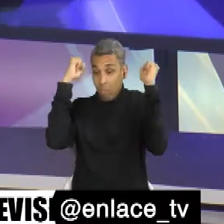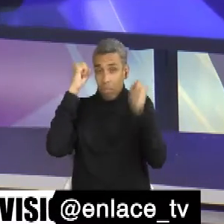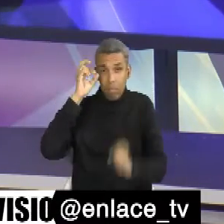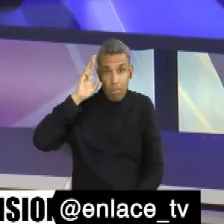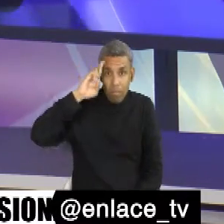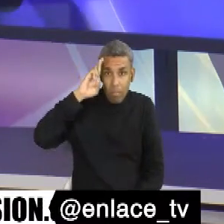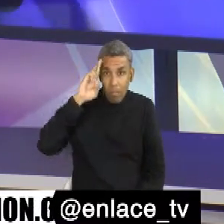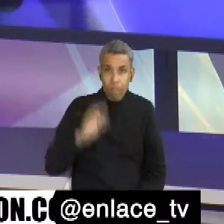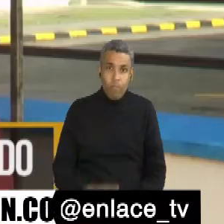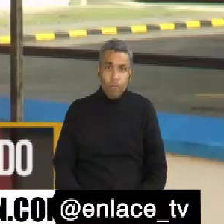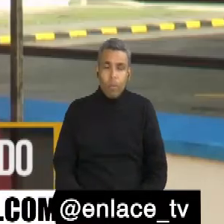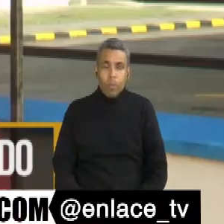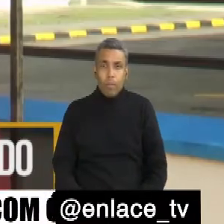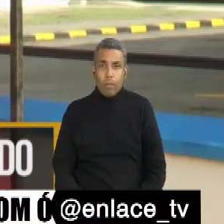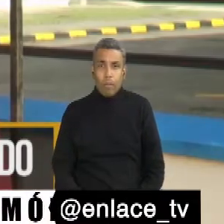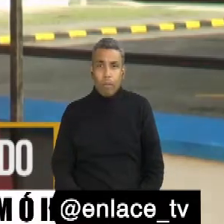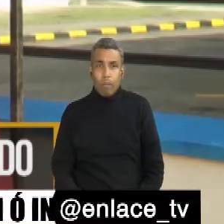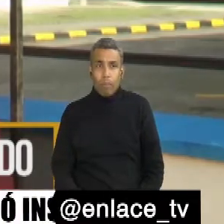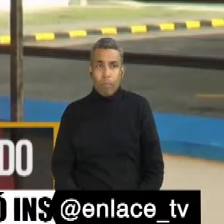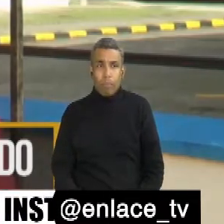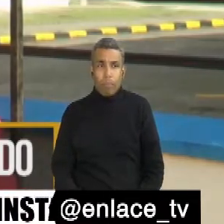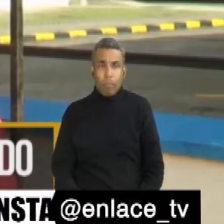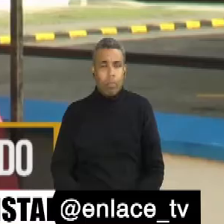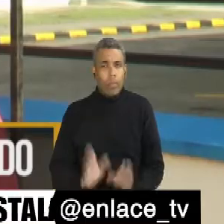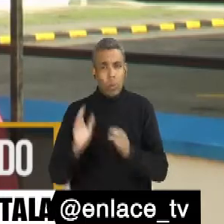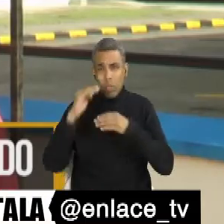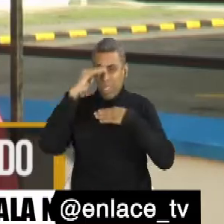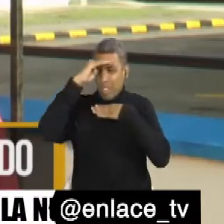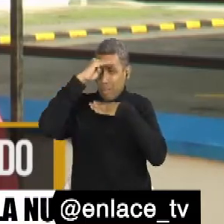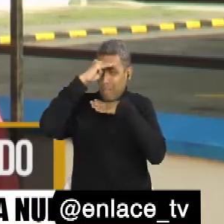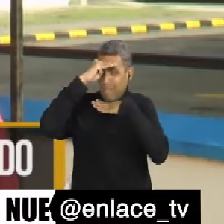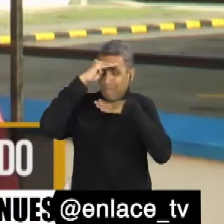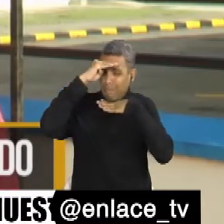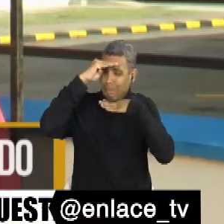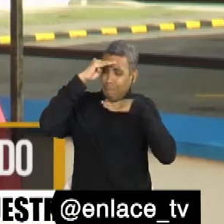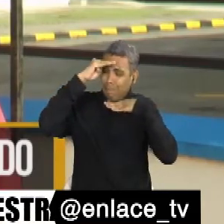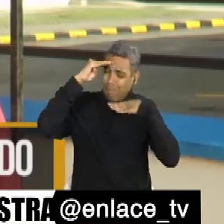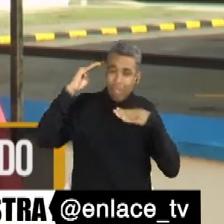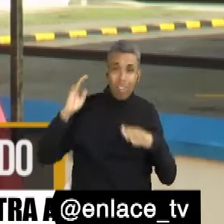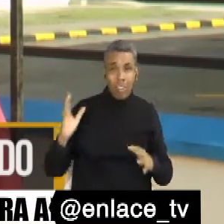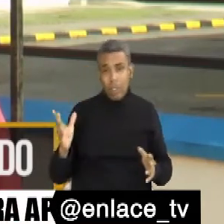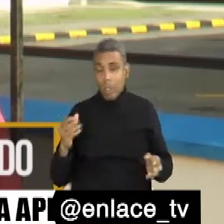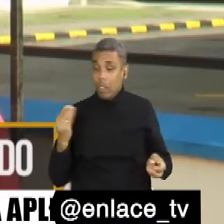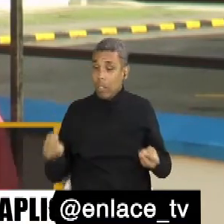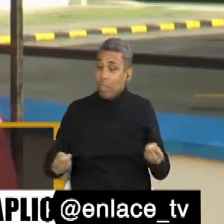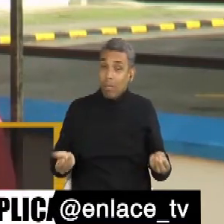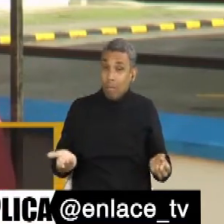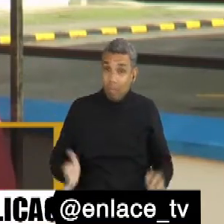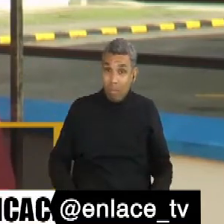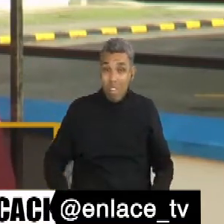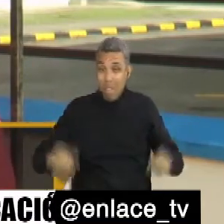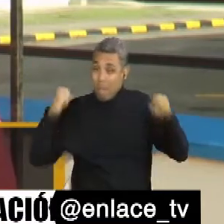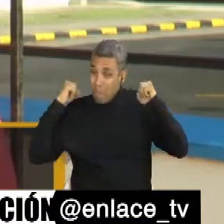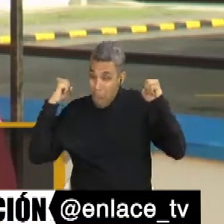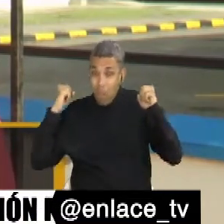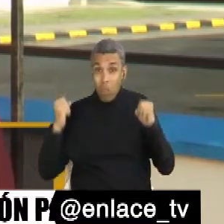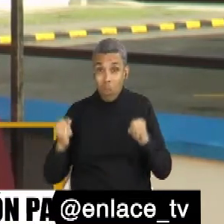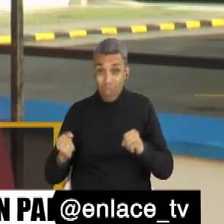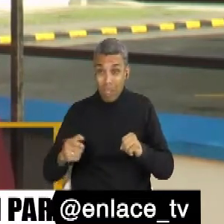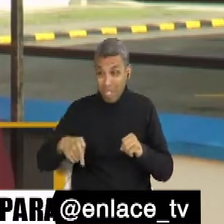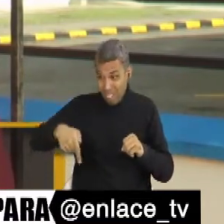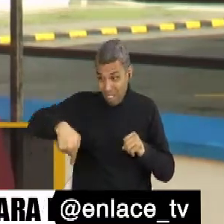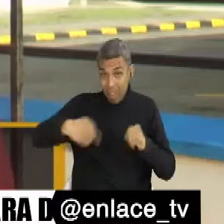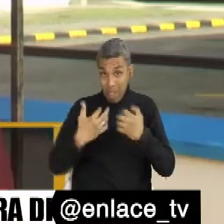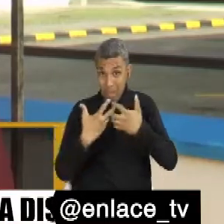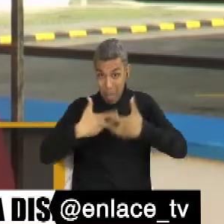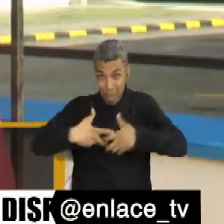Magdalena. Nosotros ya estamos cansados, ya no podemos más, tomamos esta vía de hecho que no va a ingresar ningún trabajador de Cor Magdalena